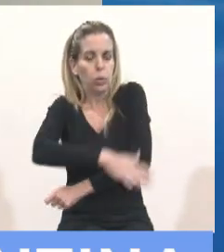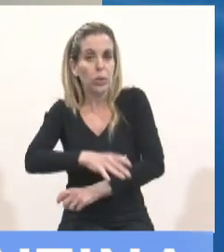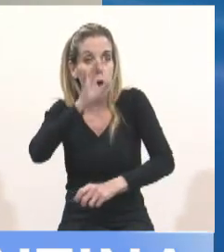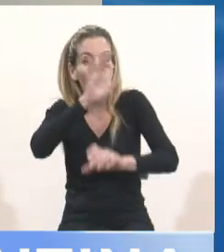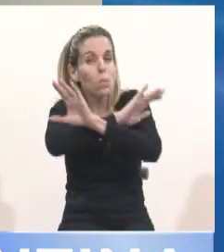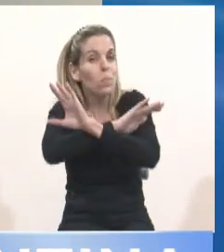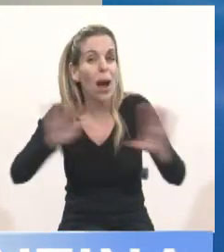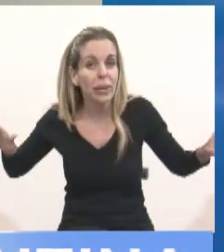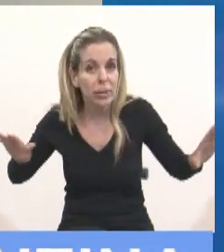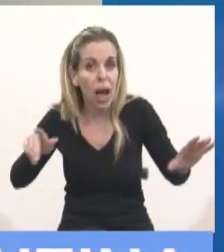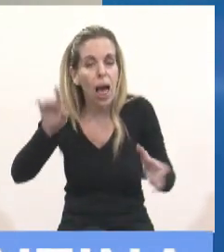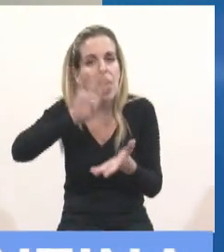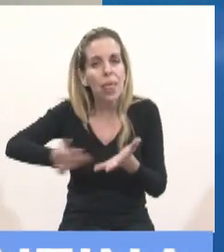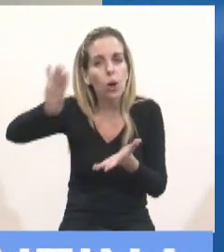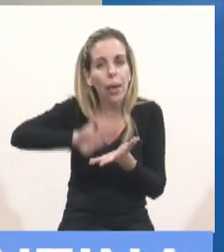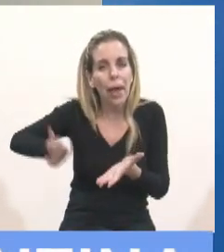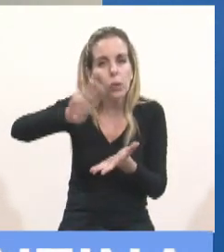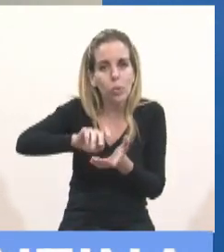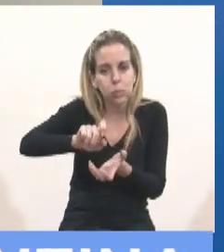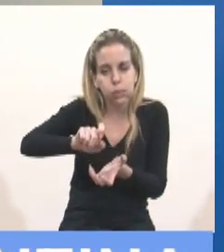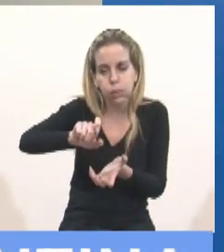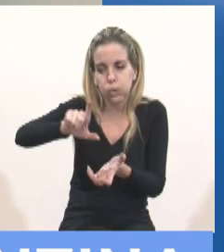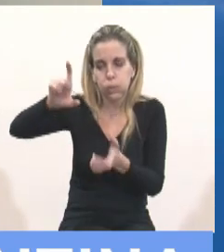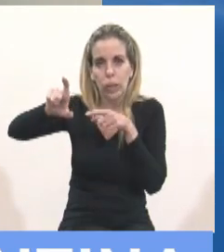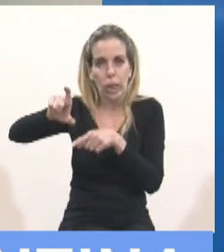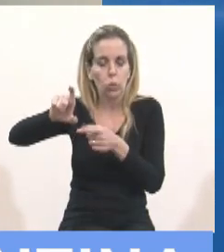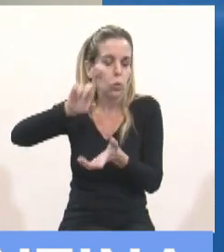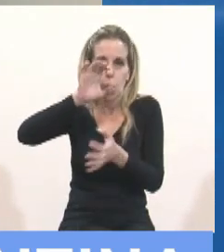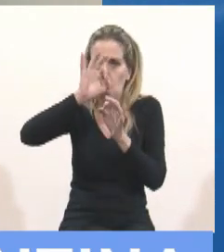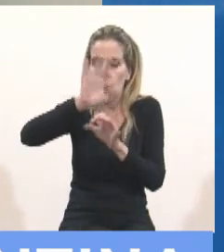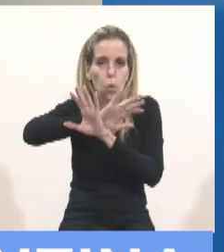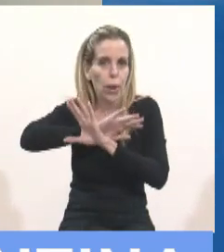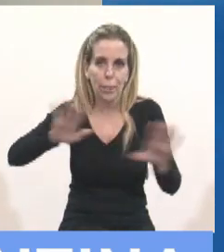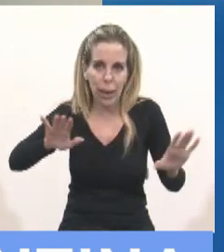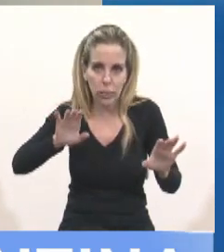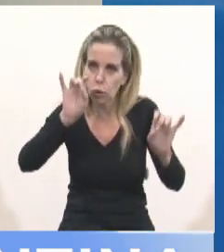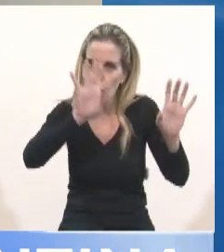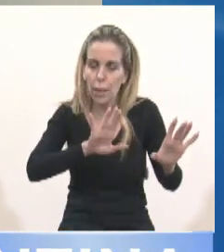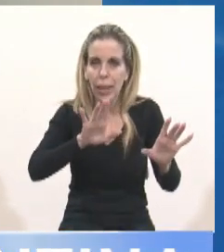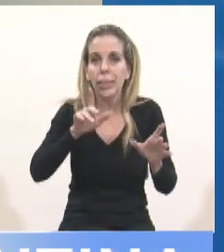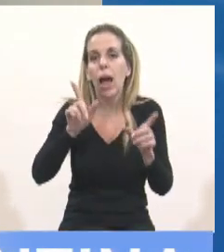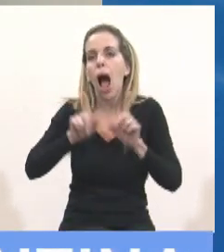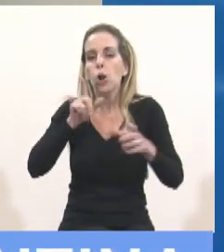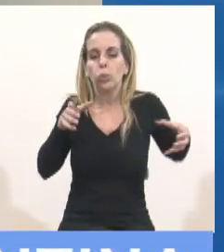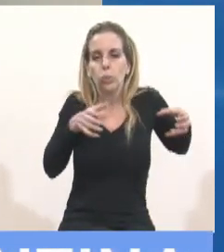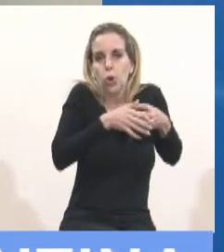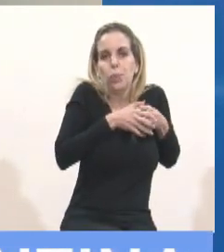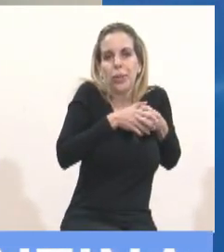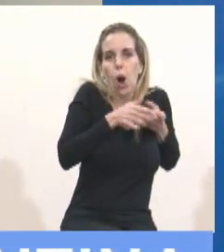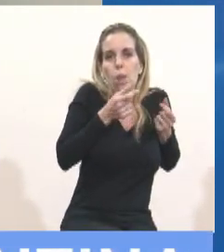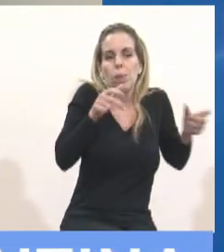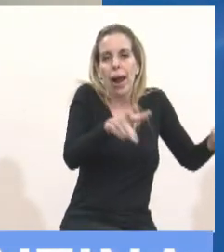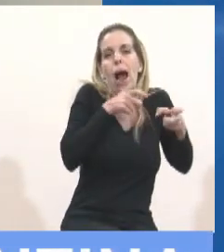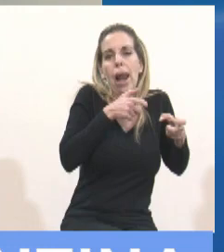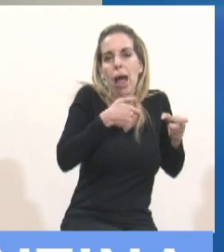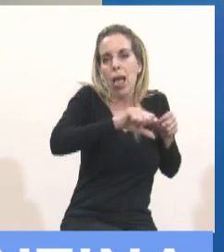más a ese endeudamiento especulativo que solo permite la ganancia de unos pocos pícaros que bien